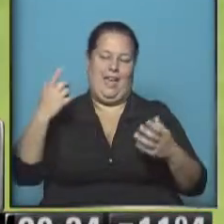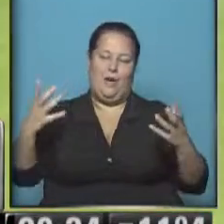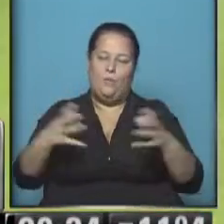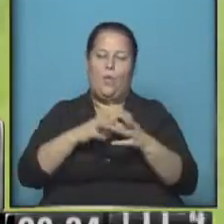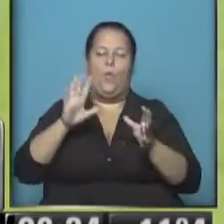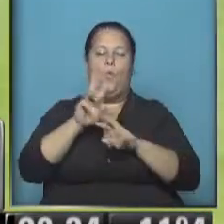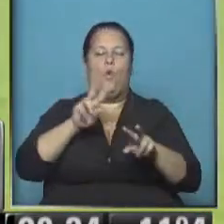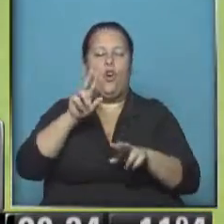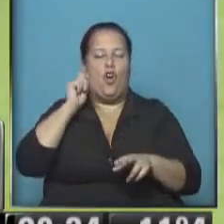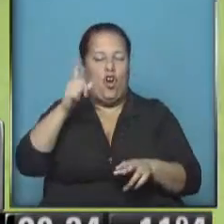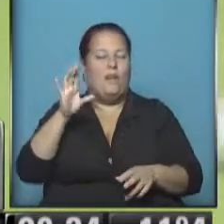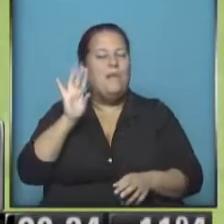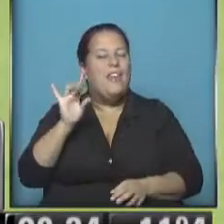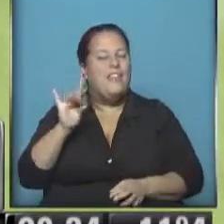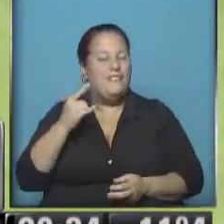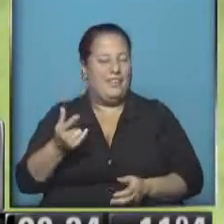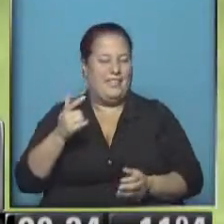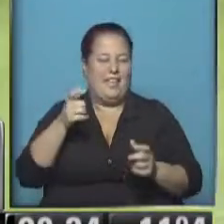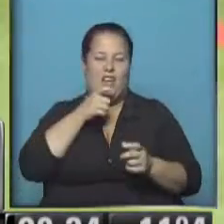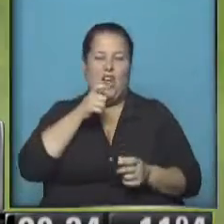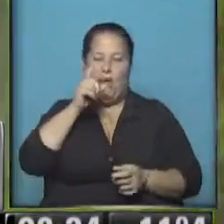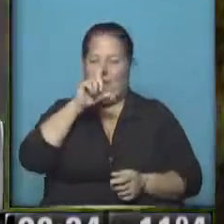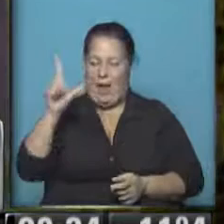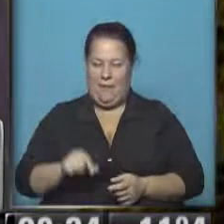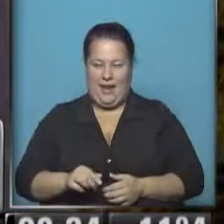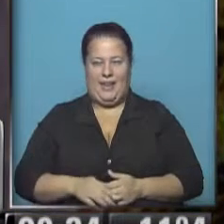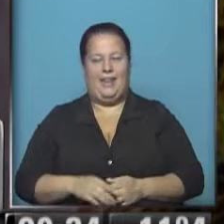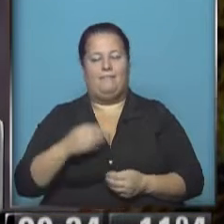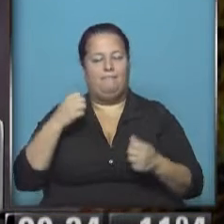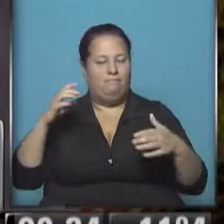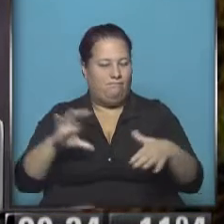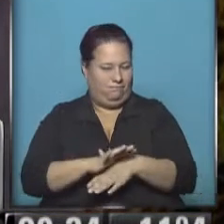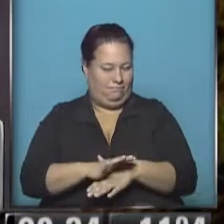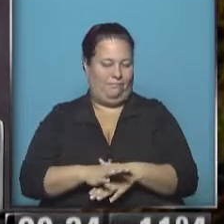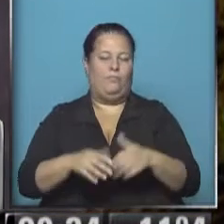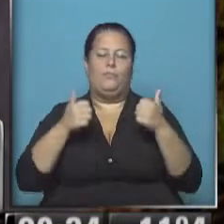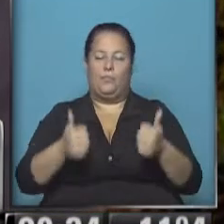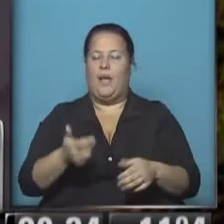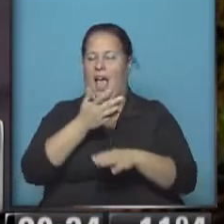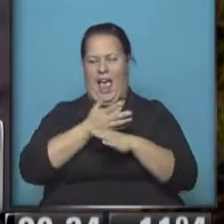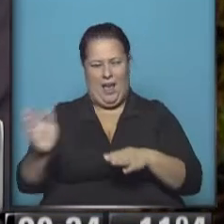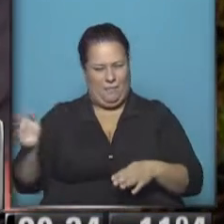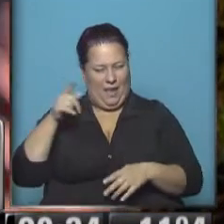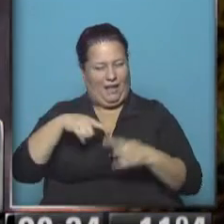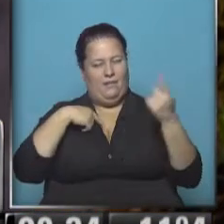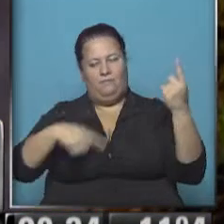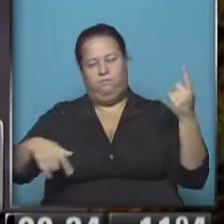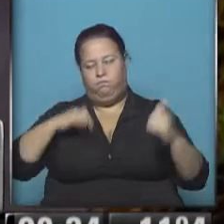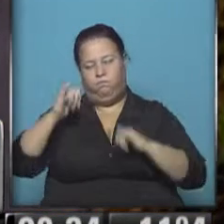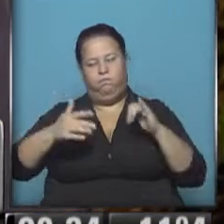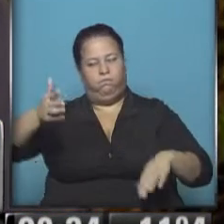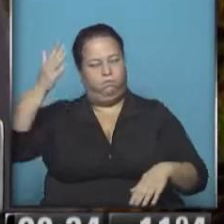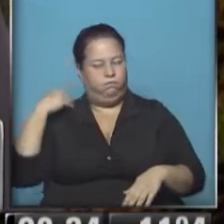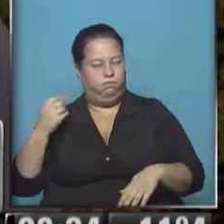lo más difícil en esta copa américa la efectividad bueno más allá de todo lo que pasó